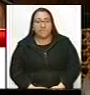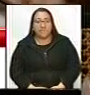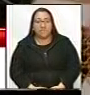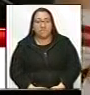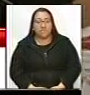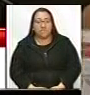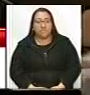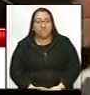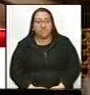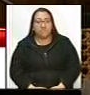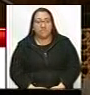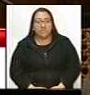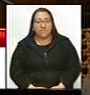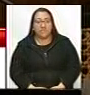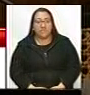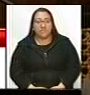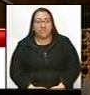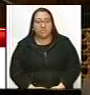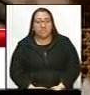entonces